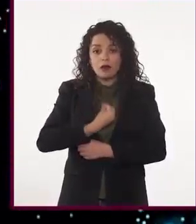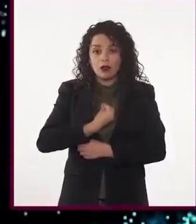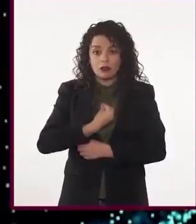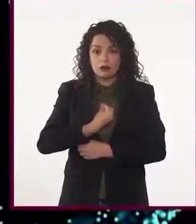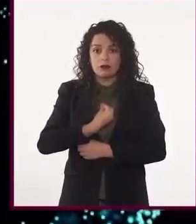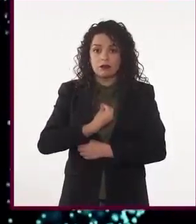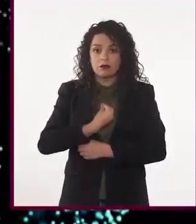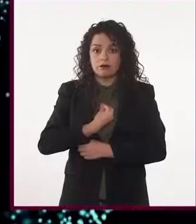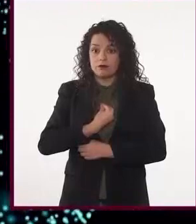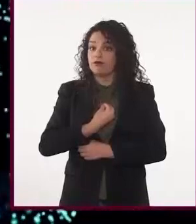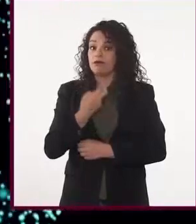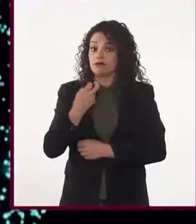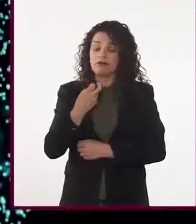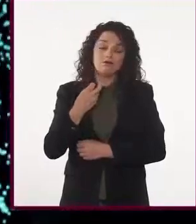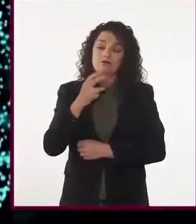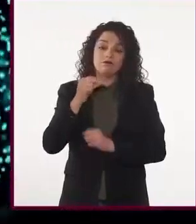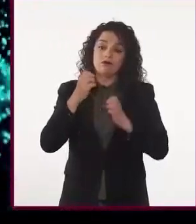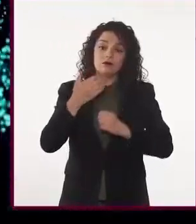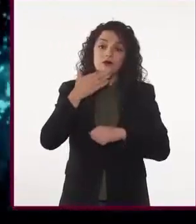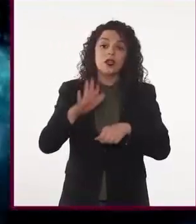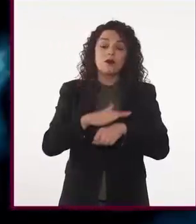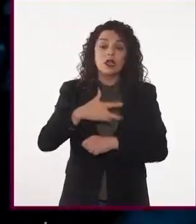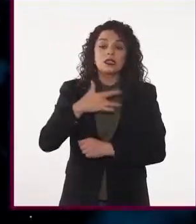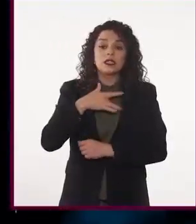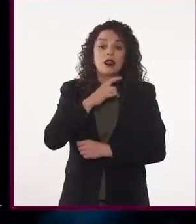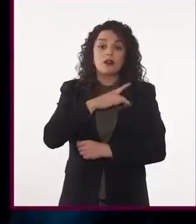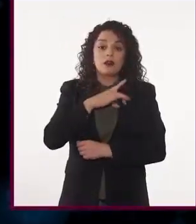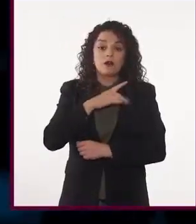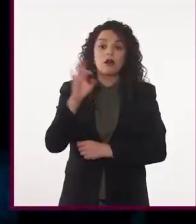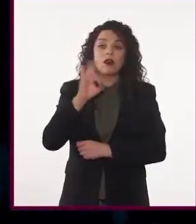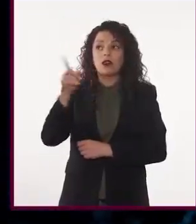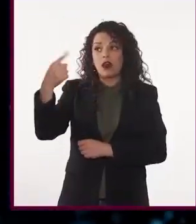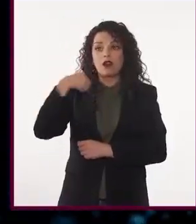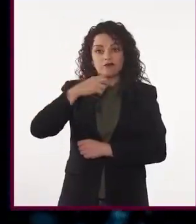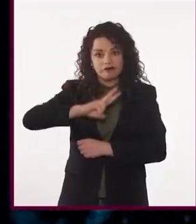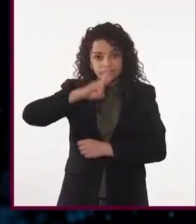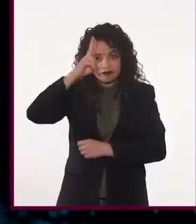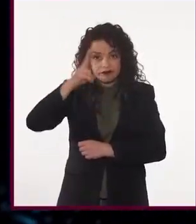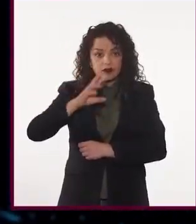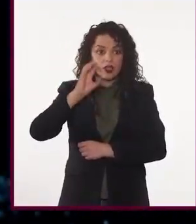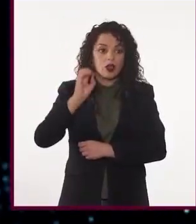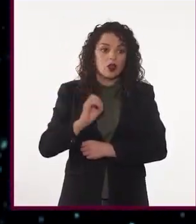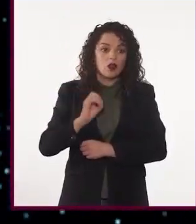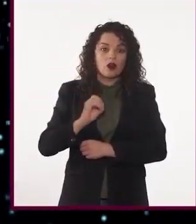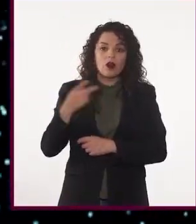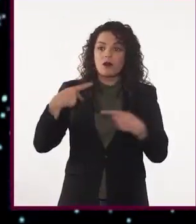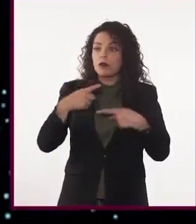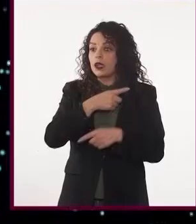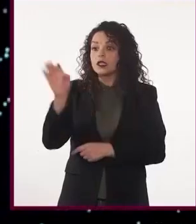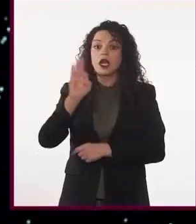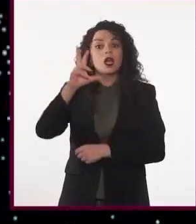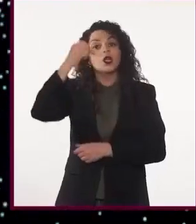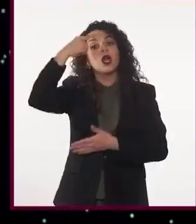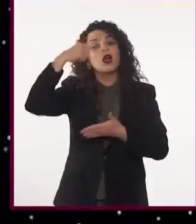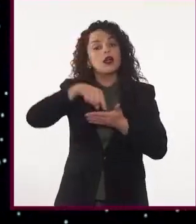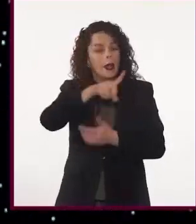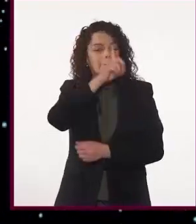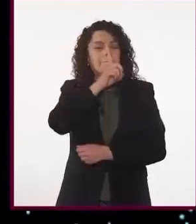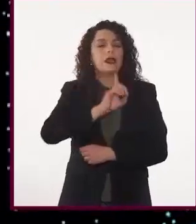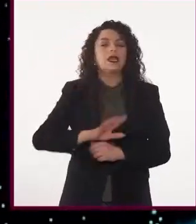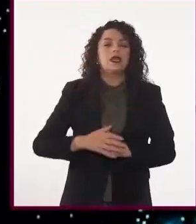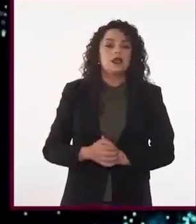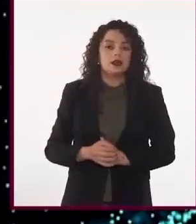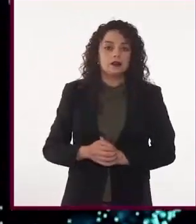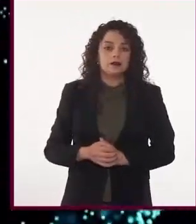lo que está pasando por miedo a las represalias, por miedo a que no te crean. Denunciando